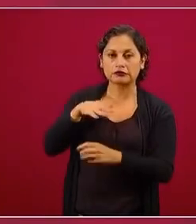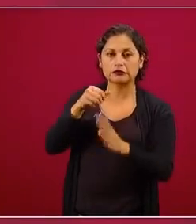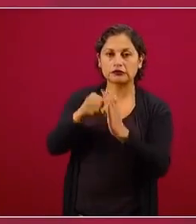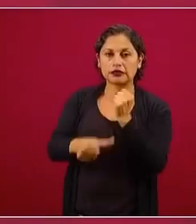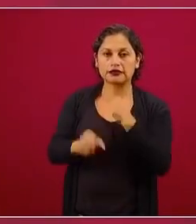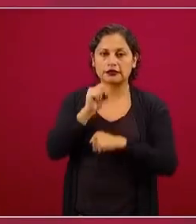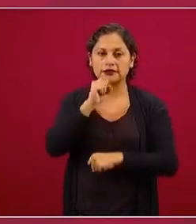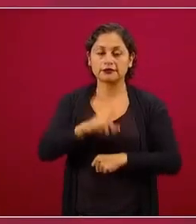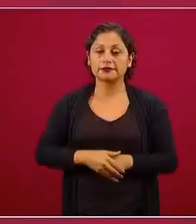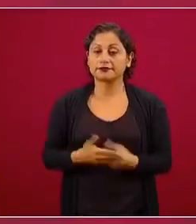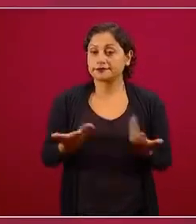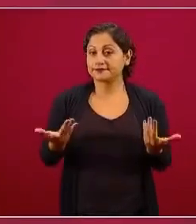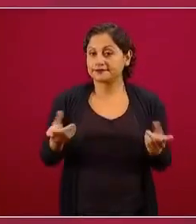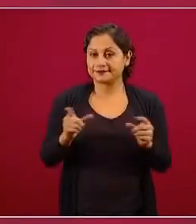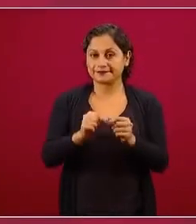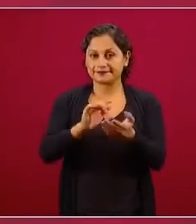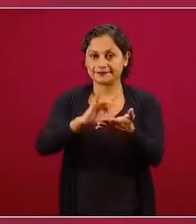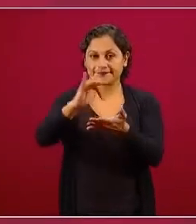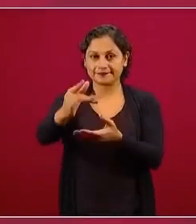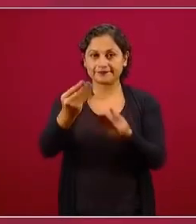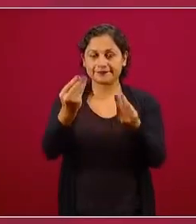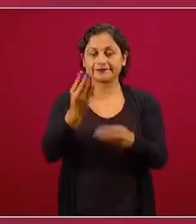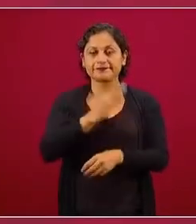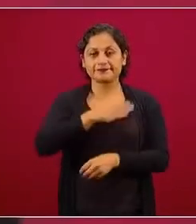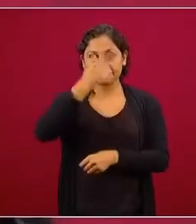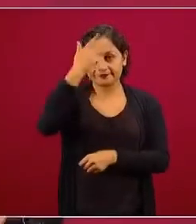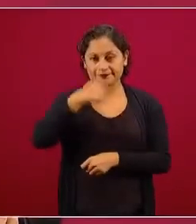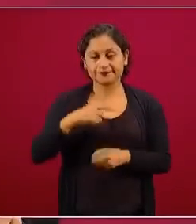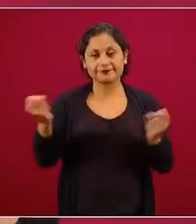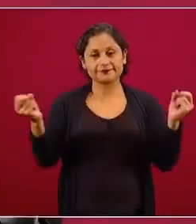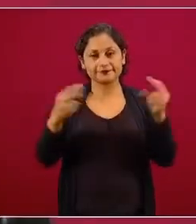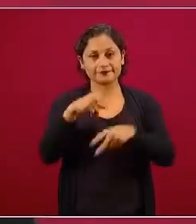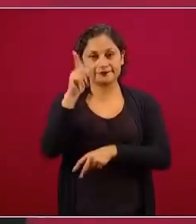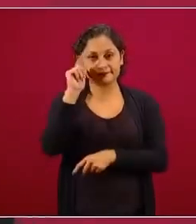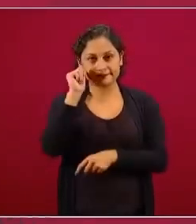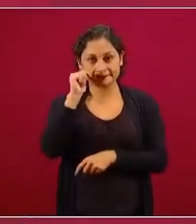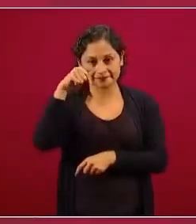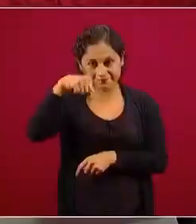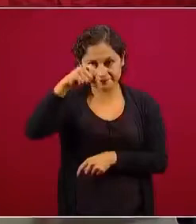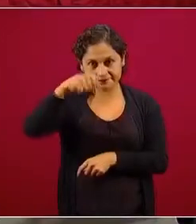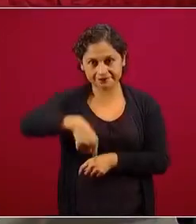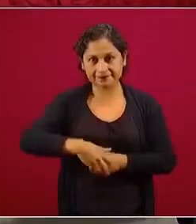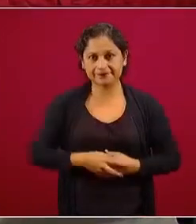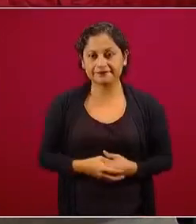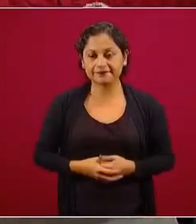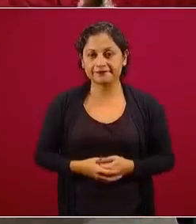Bueno, pues muchas gracias a todos. Tengan buena noche. Nos vemos mañana en este mismo lugar.